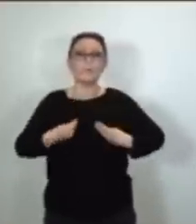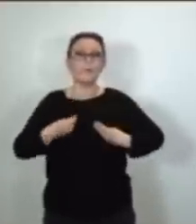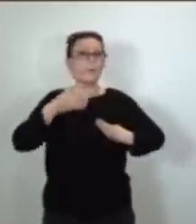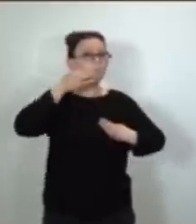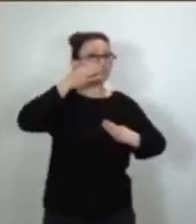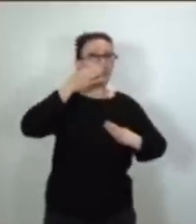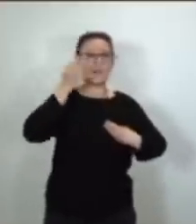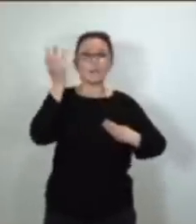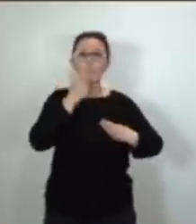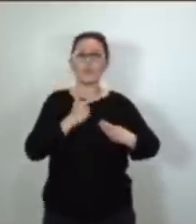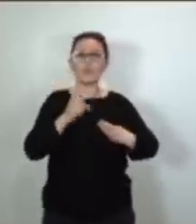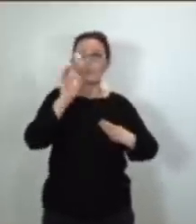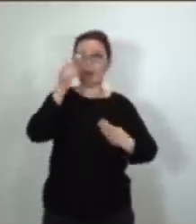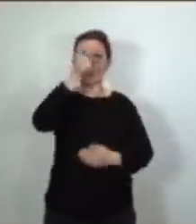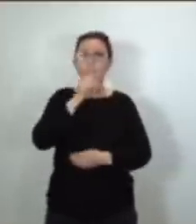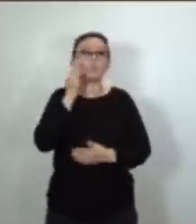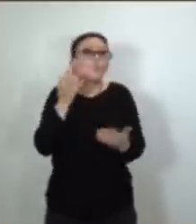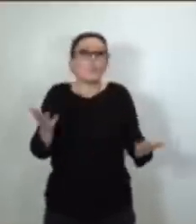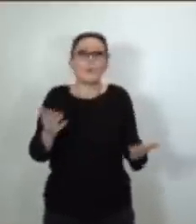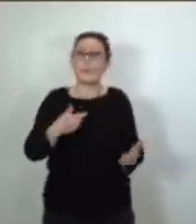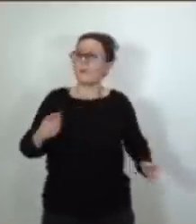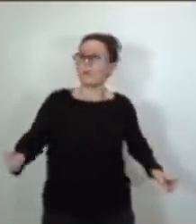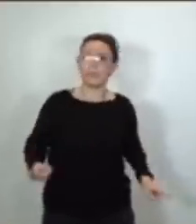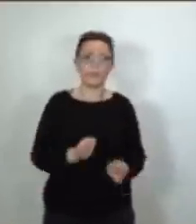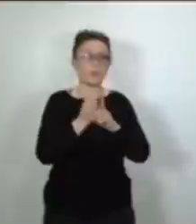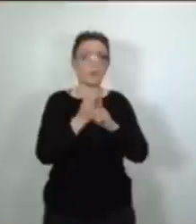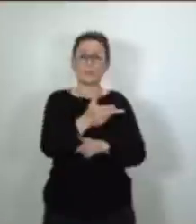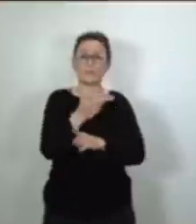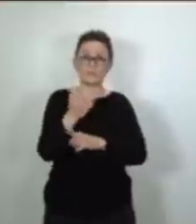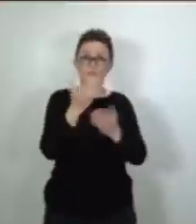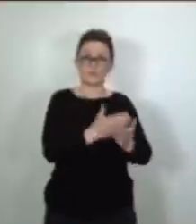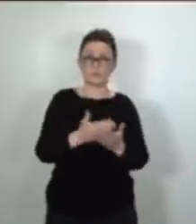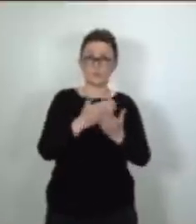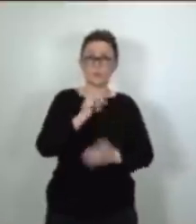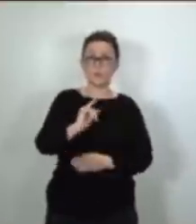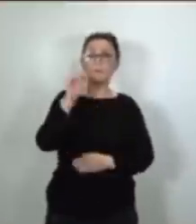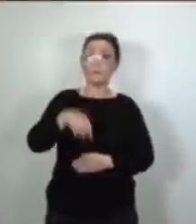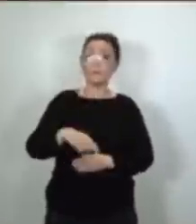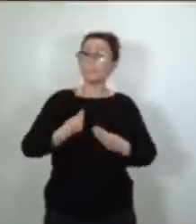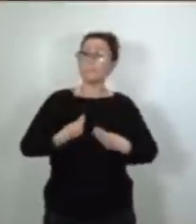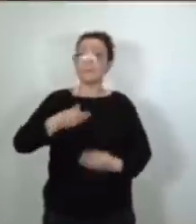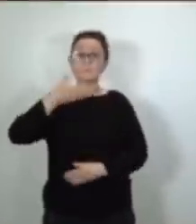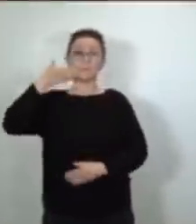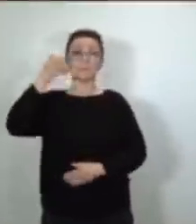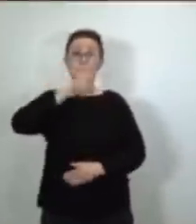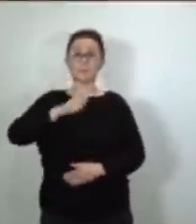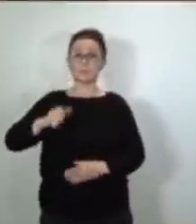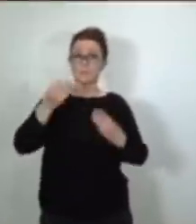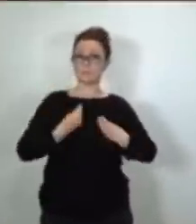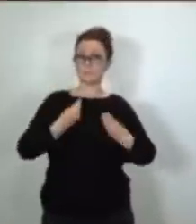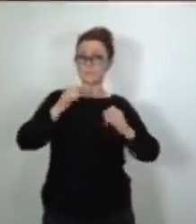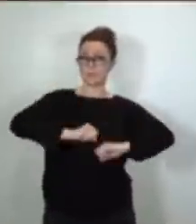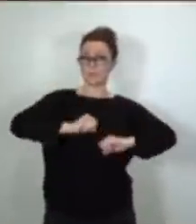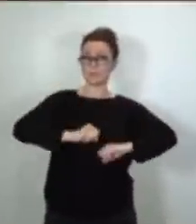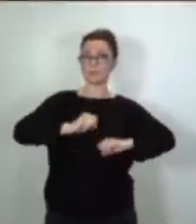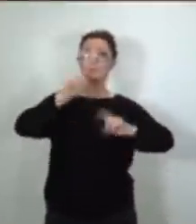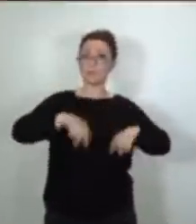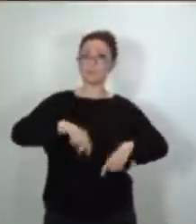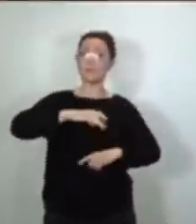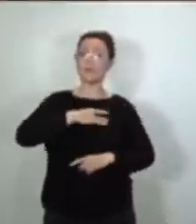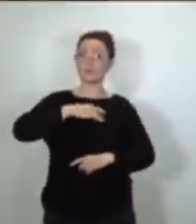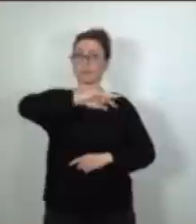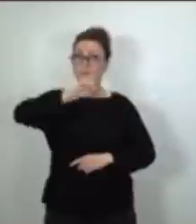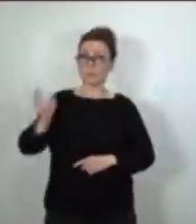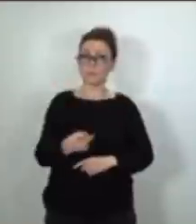de piel o el género al que pertenecen, el derecho a tener vidas dignas de las personas mayores, de las personas con diversidad